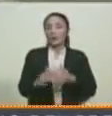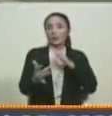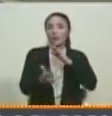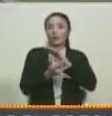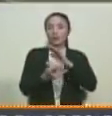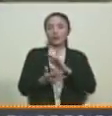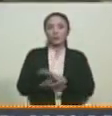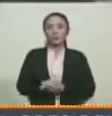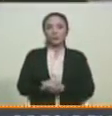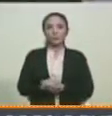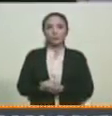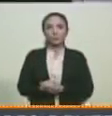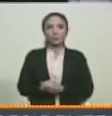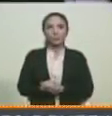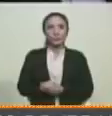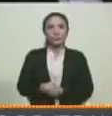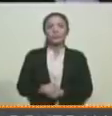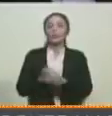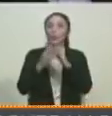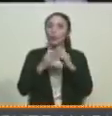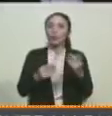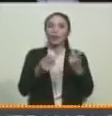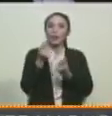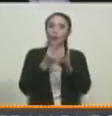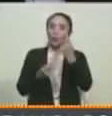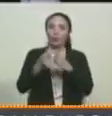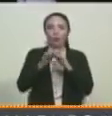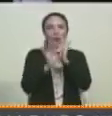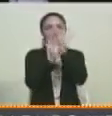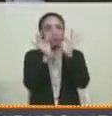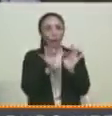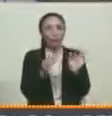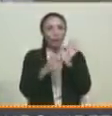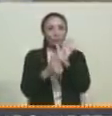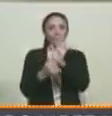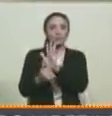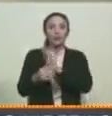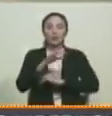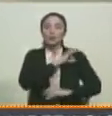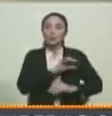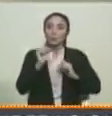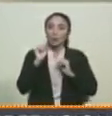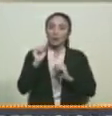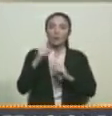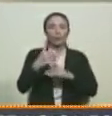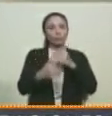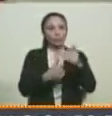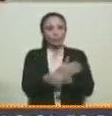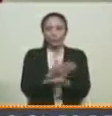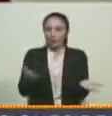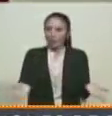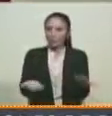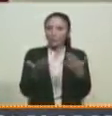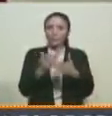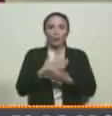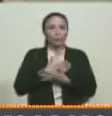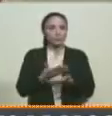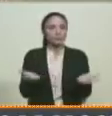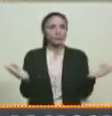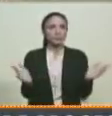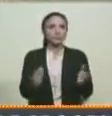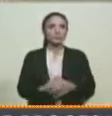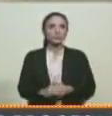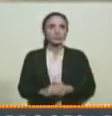técnico, en el campo de la economía, entre el modelo capitalista y el modelo socialista, tenemos que darlo, compañeros del Gran Polo